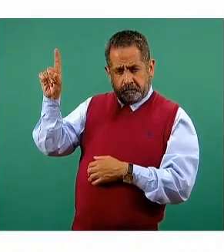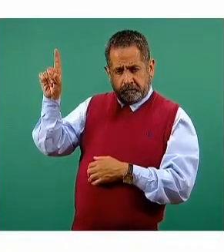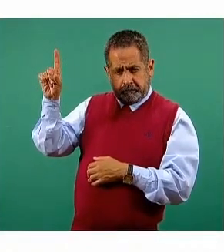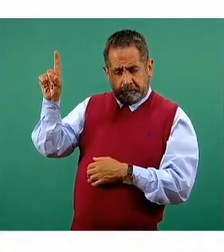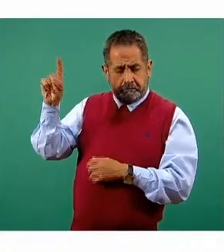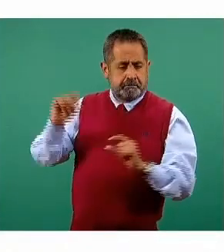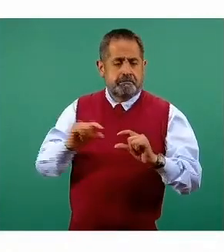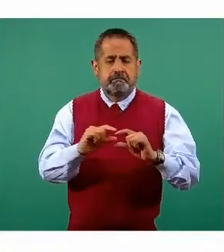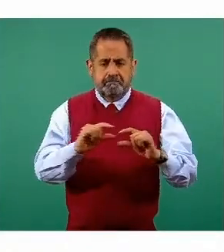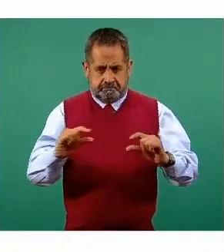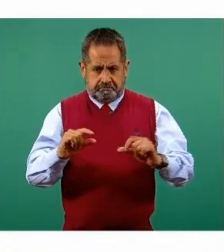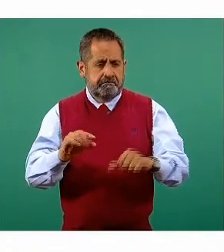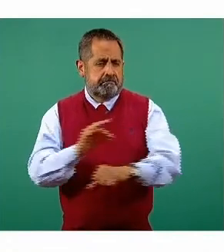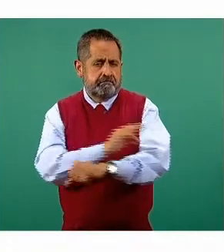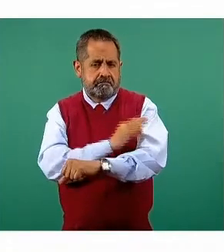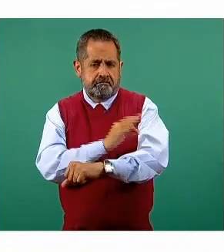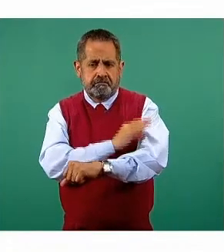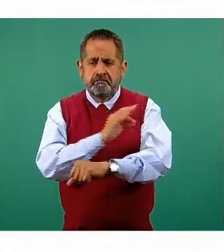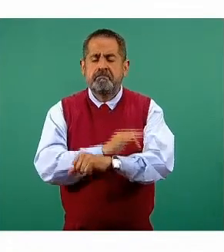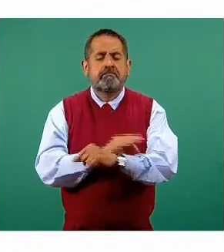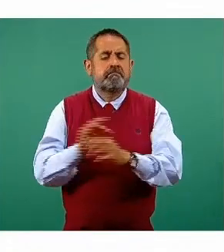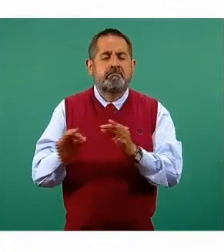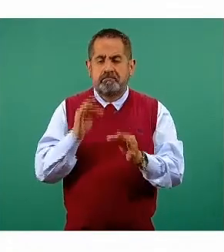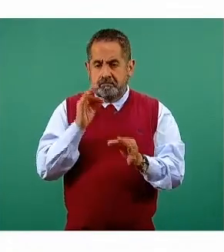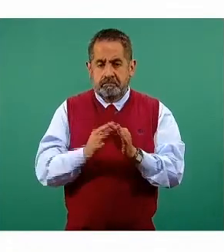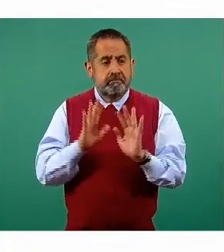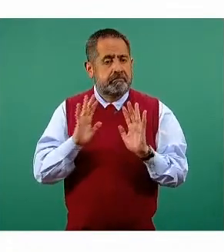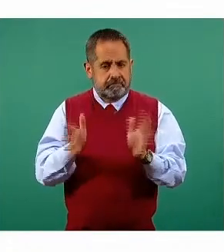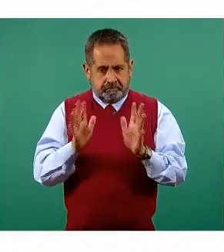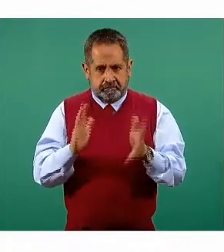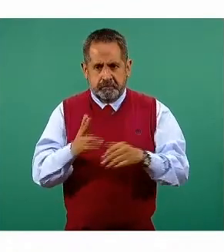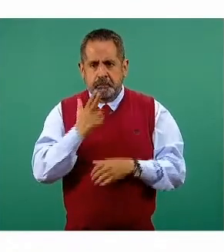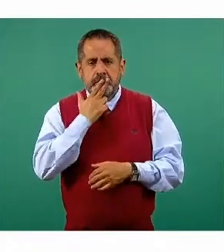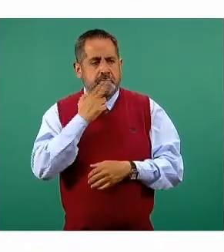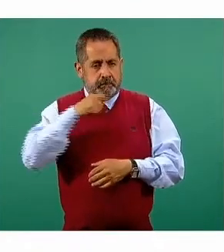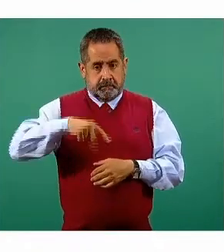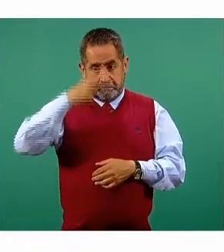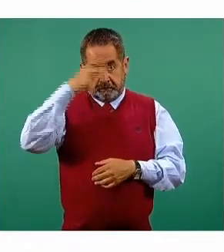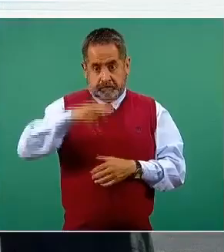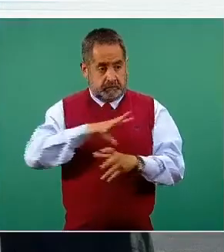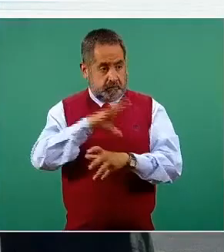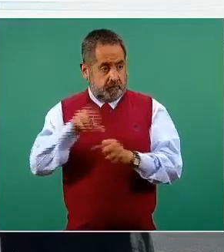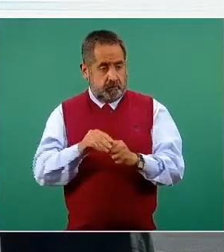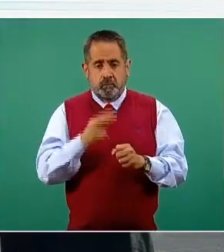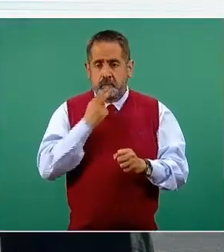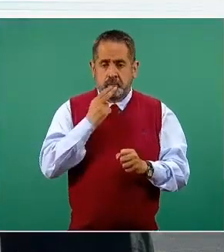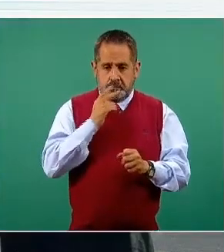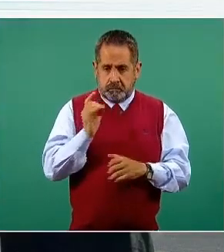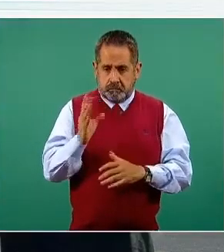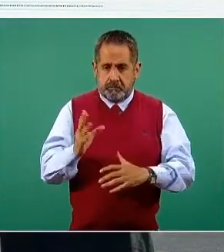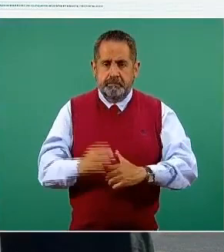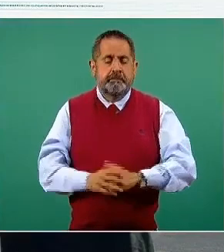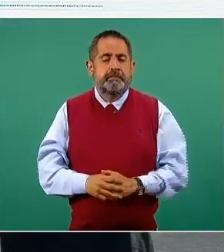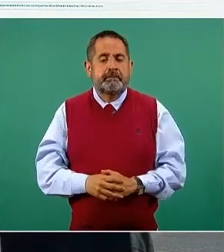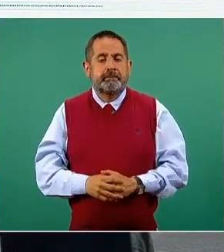24,223,297 dosis de vacuna han sido utilizadas en México. La siguiente.